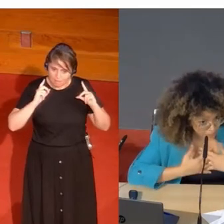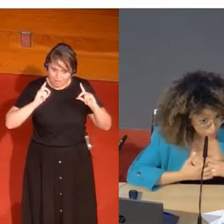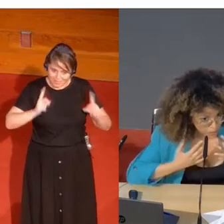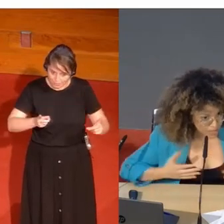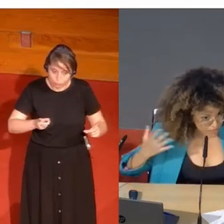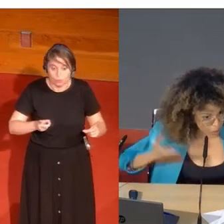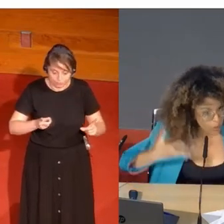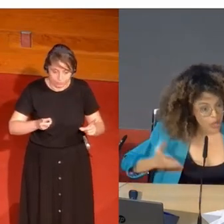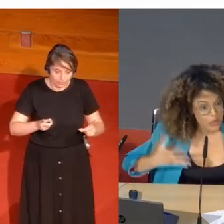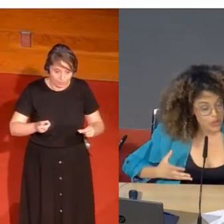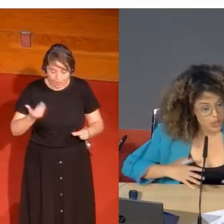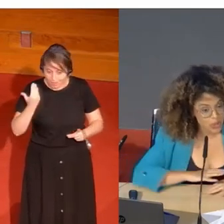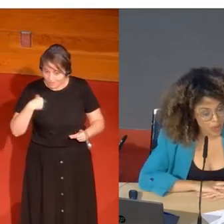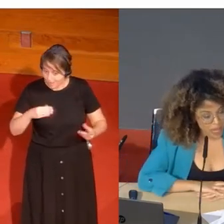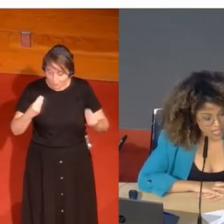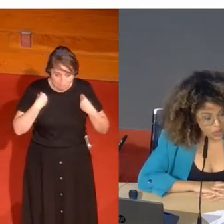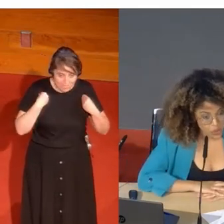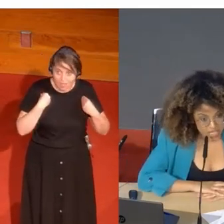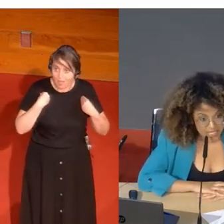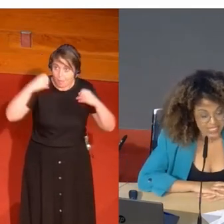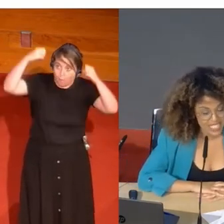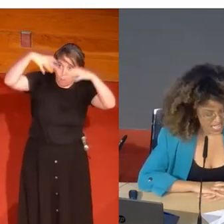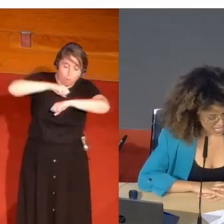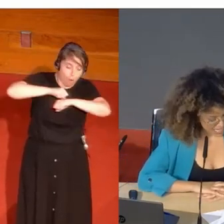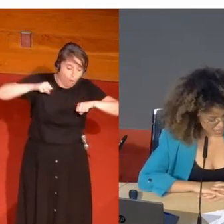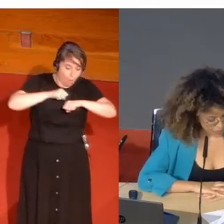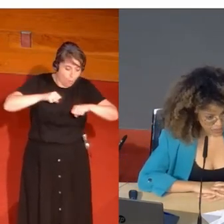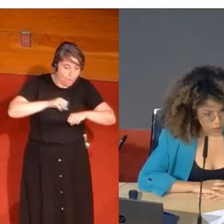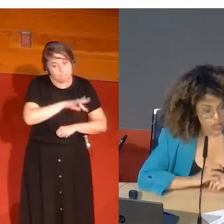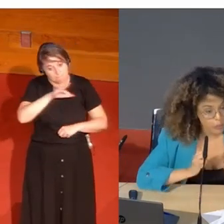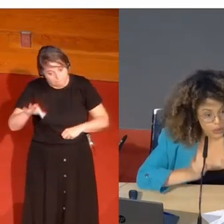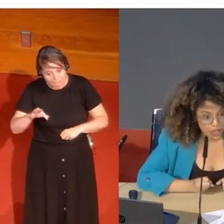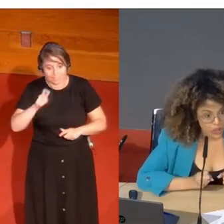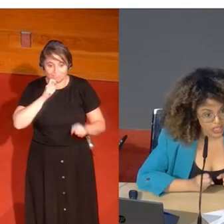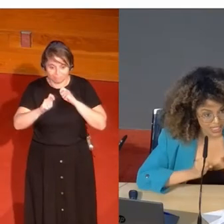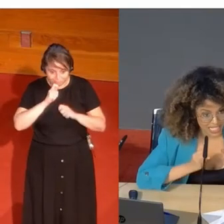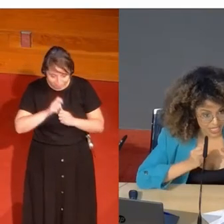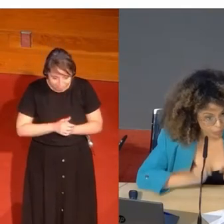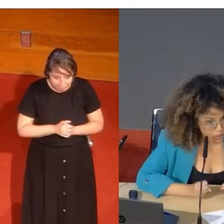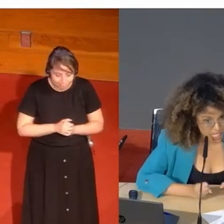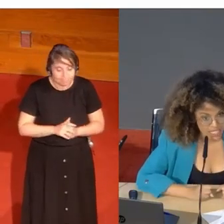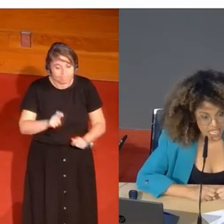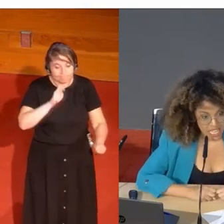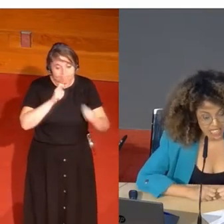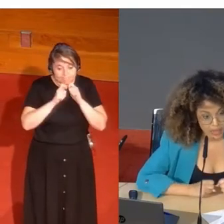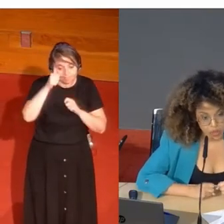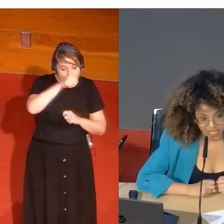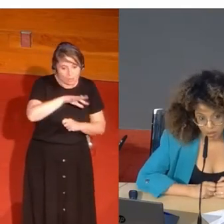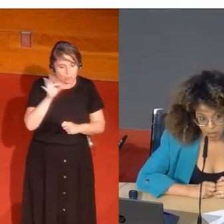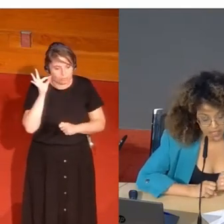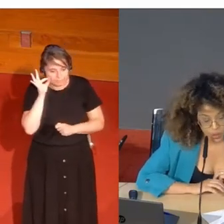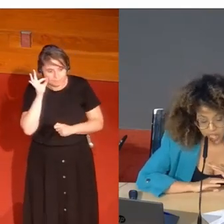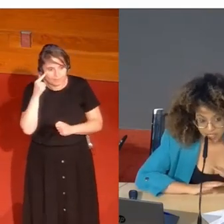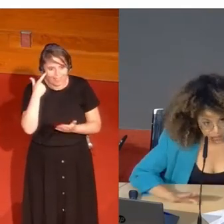ya está bajo los los bombardeos constantes eh los reporteros y las reporteras han